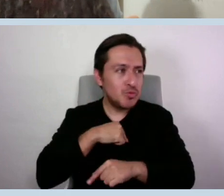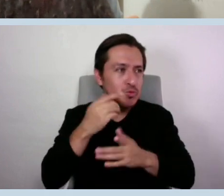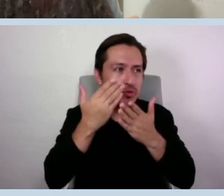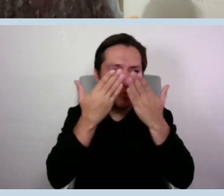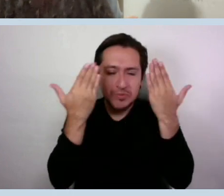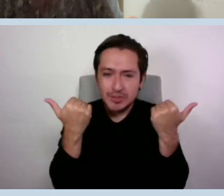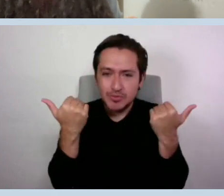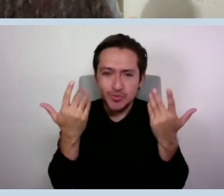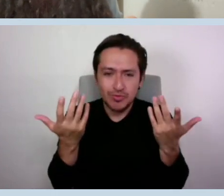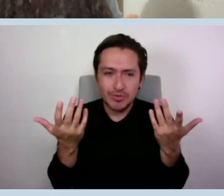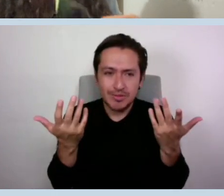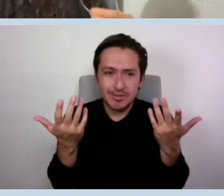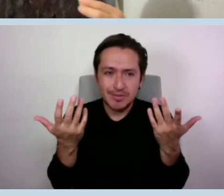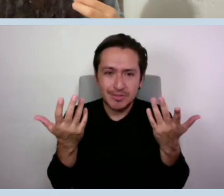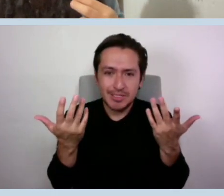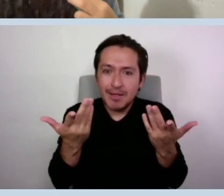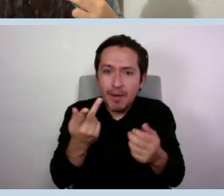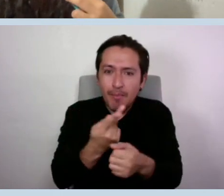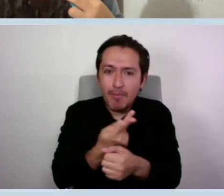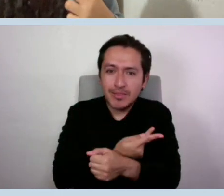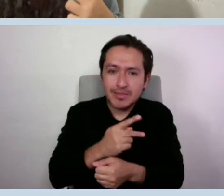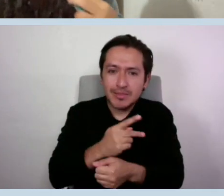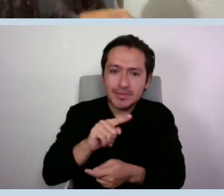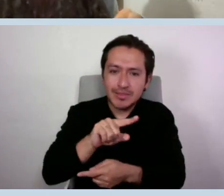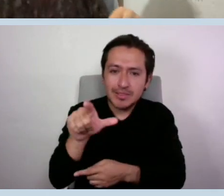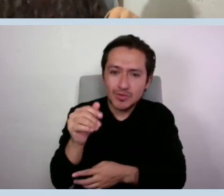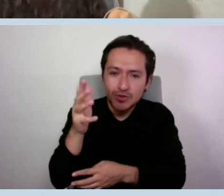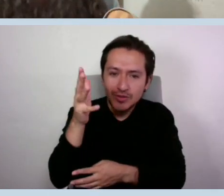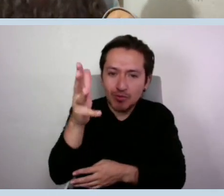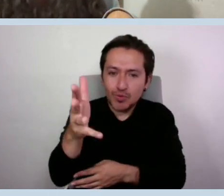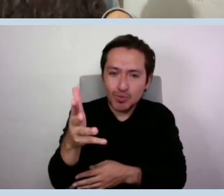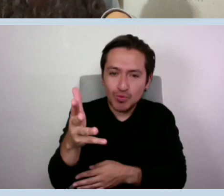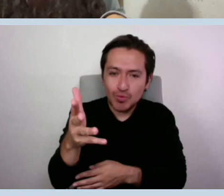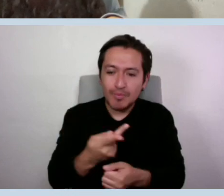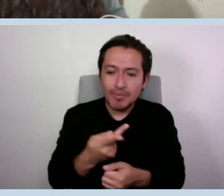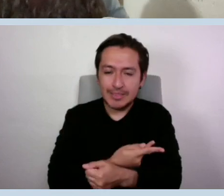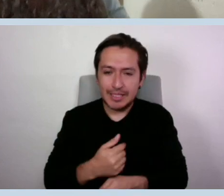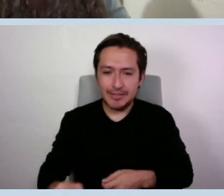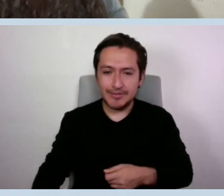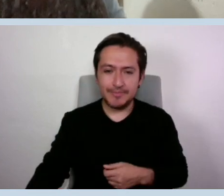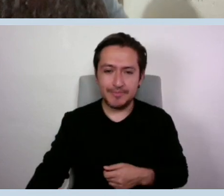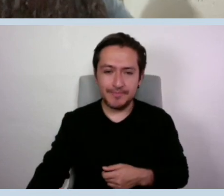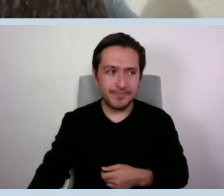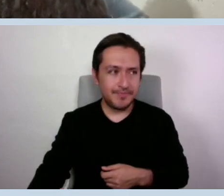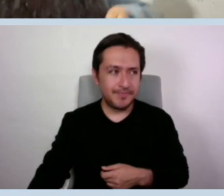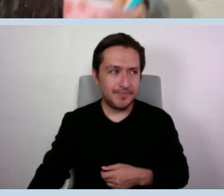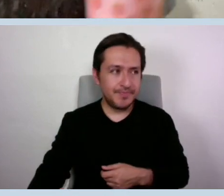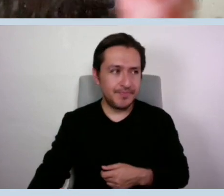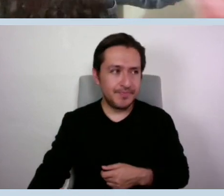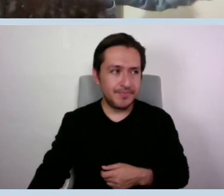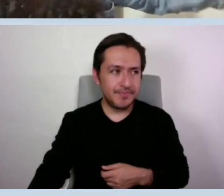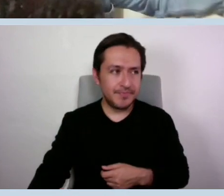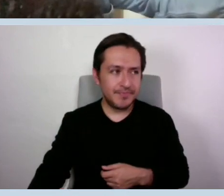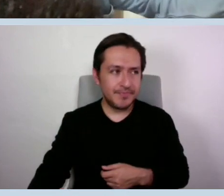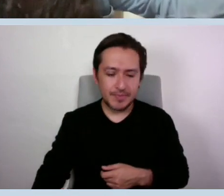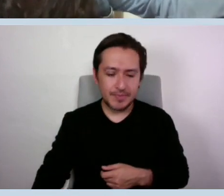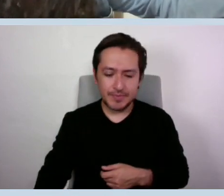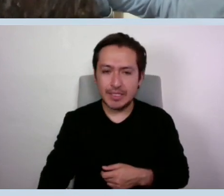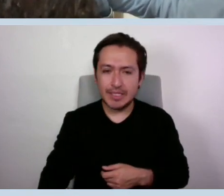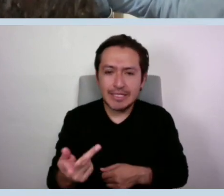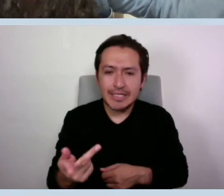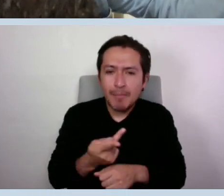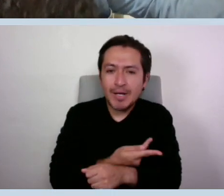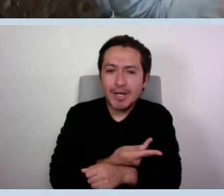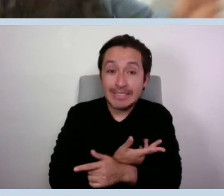Como qué iba a suceder después o o que qué estaba en en general Así que estaba pasando